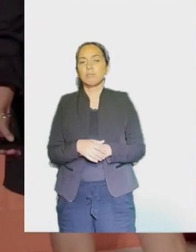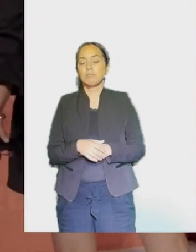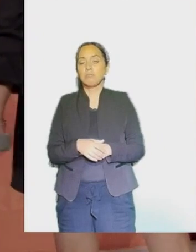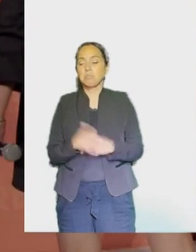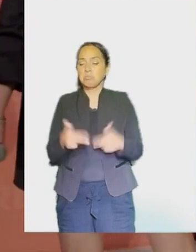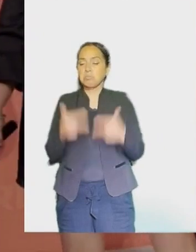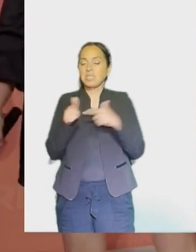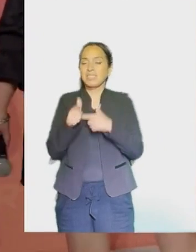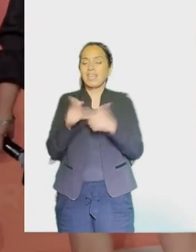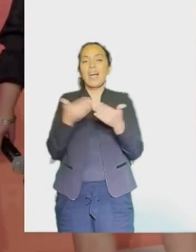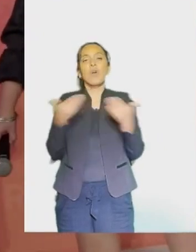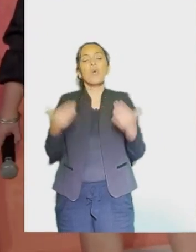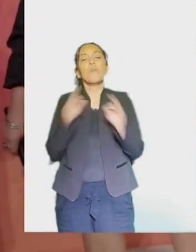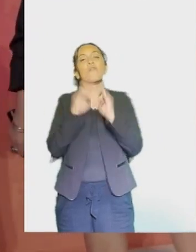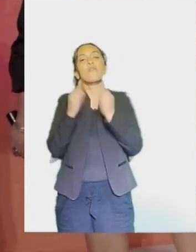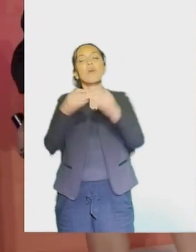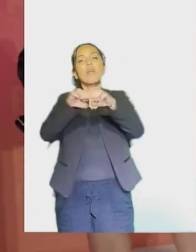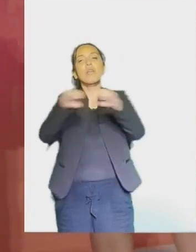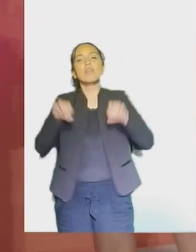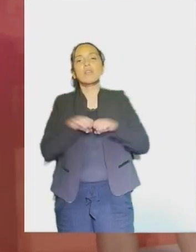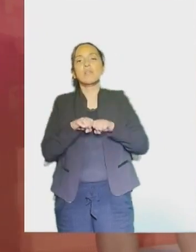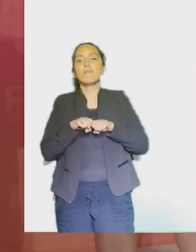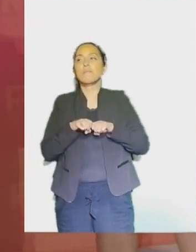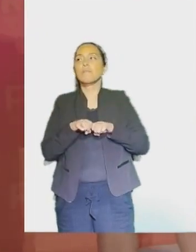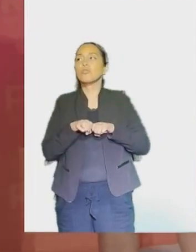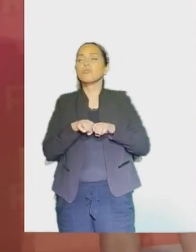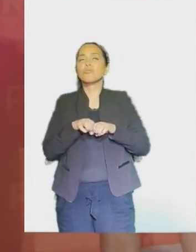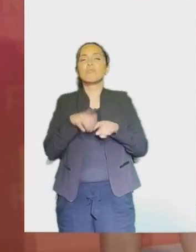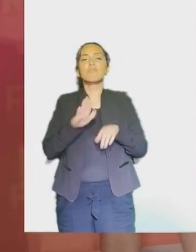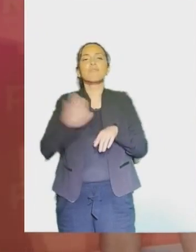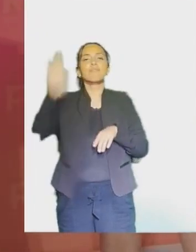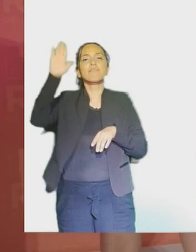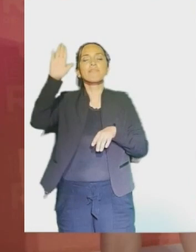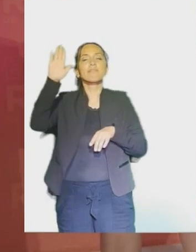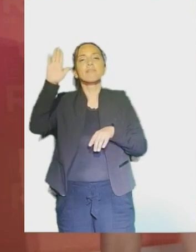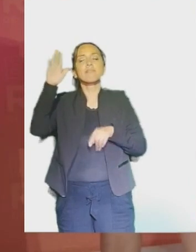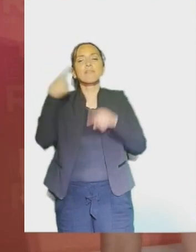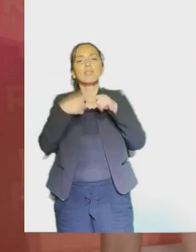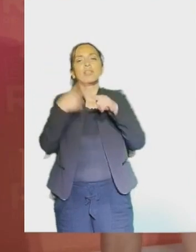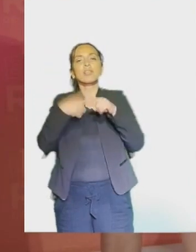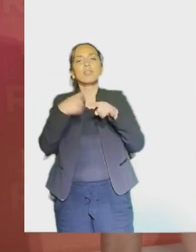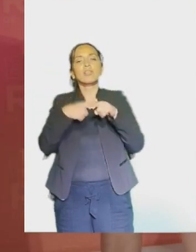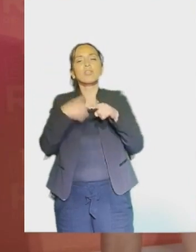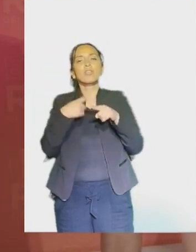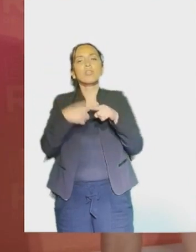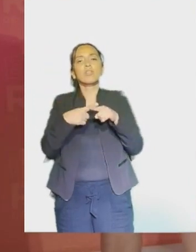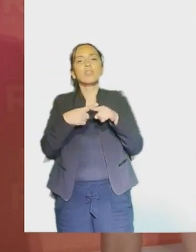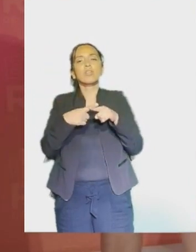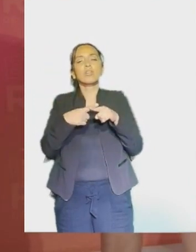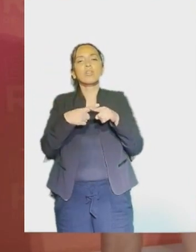es formar equipos por, que levante la mano los que identificaron que son del